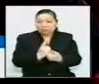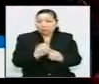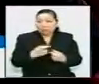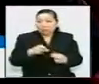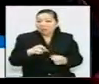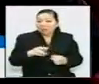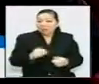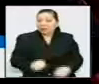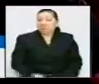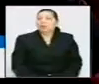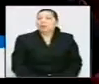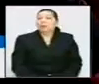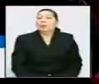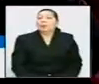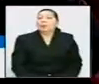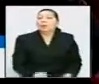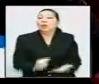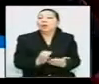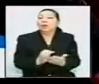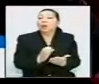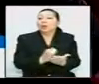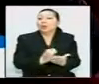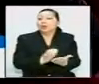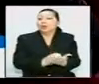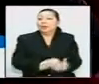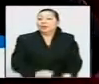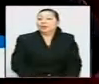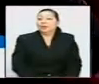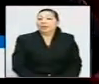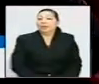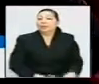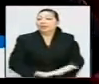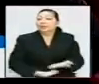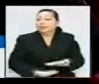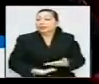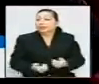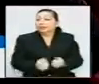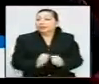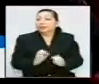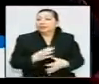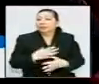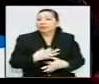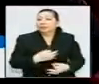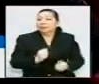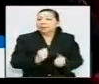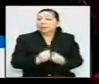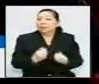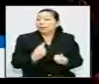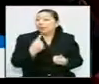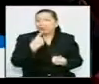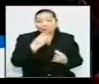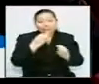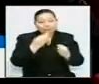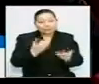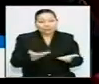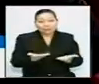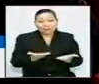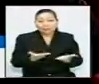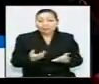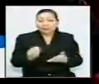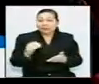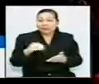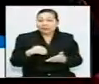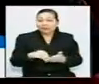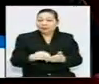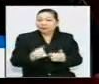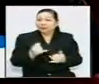prueba, su oportunidad, se firmó el contrato. Entonces, negocia la tasa de interés, porque el señor, como no se define la tasa de interés